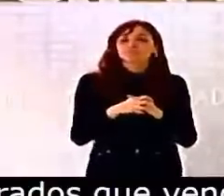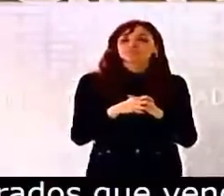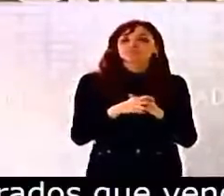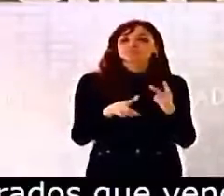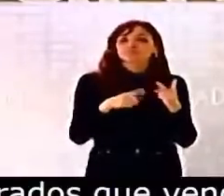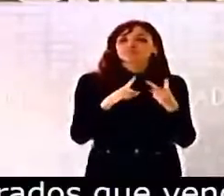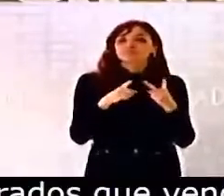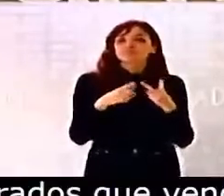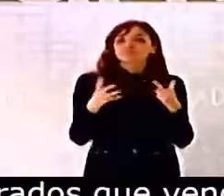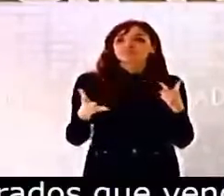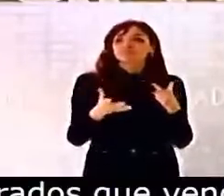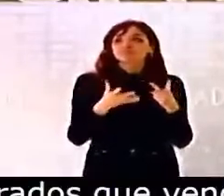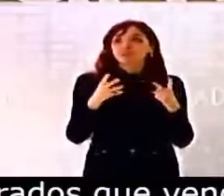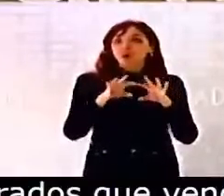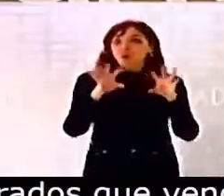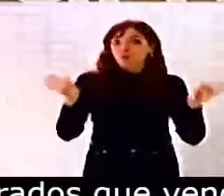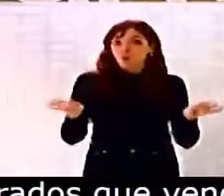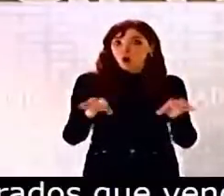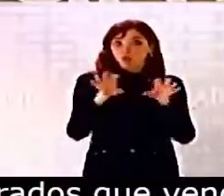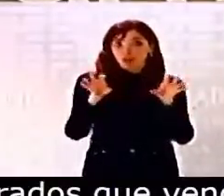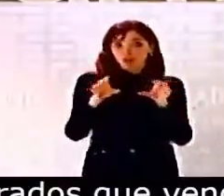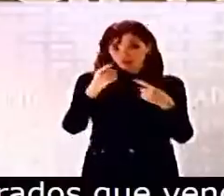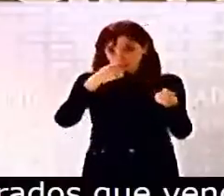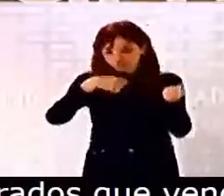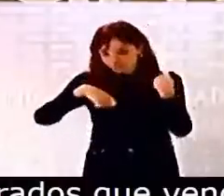que vendan muebles